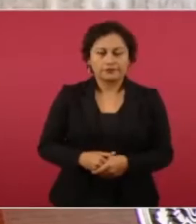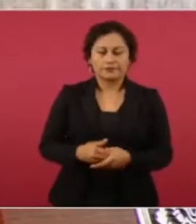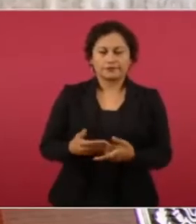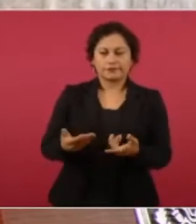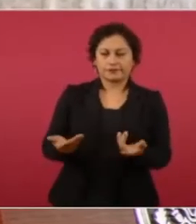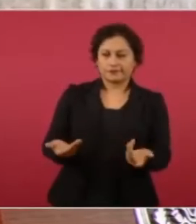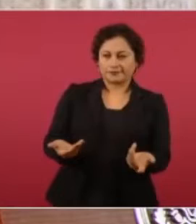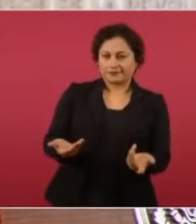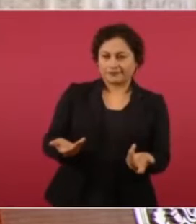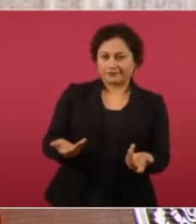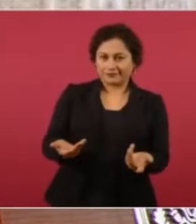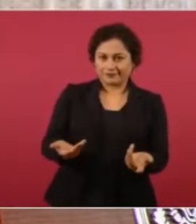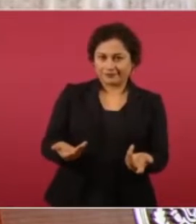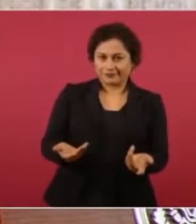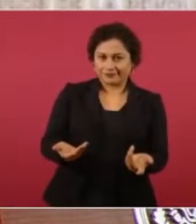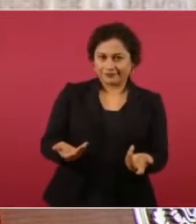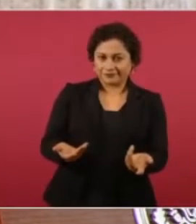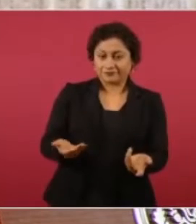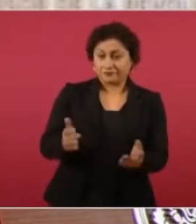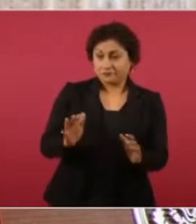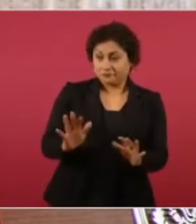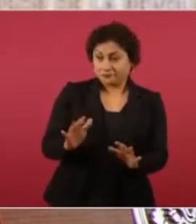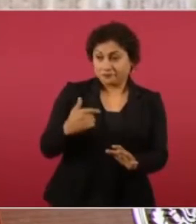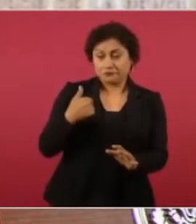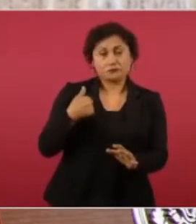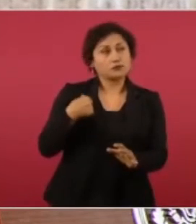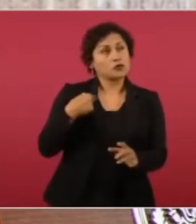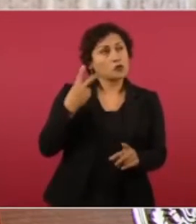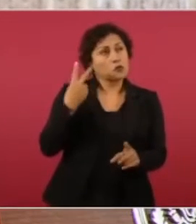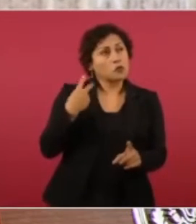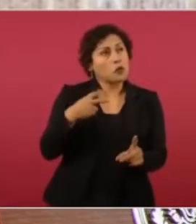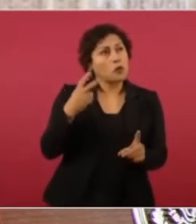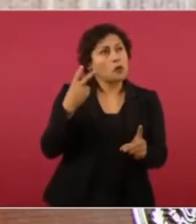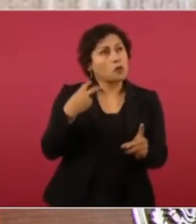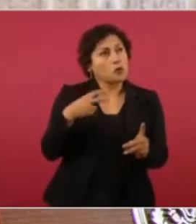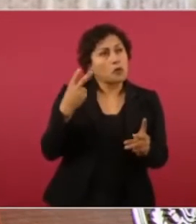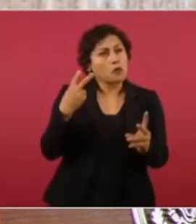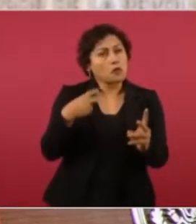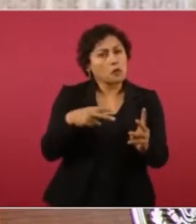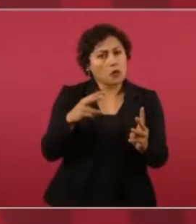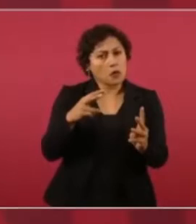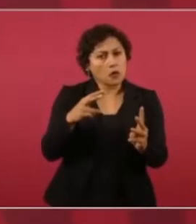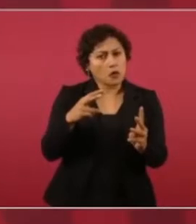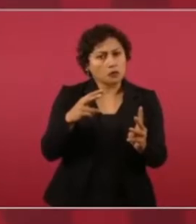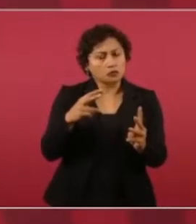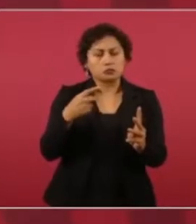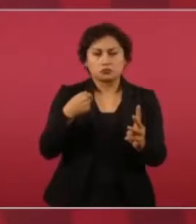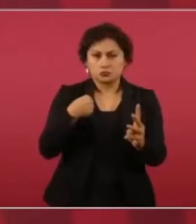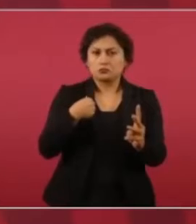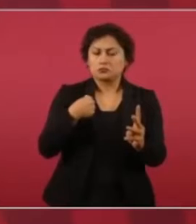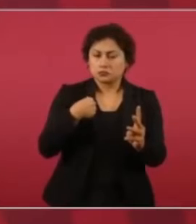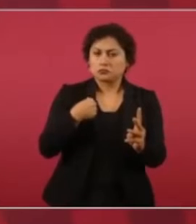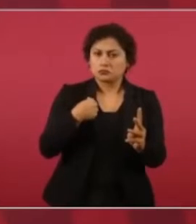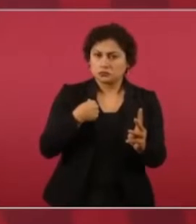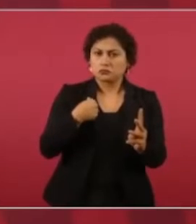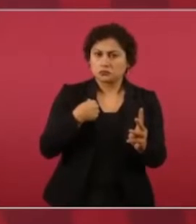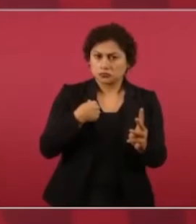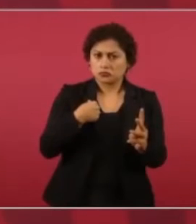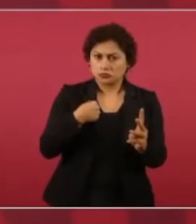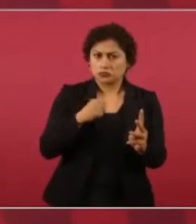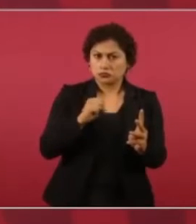Pues he ido, pues yo creo que más veces